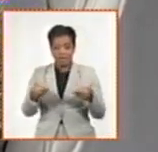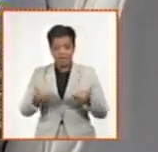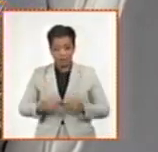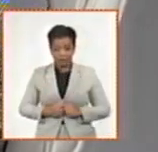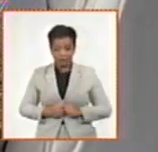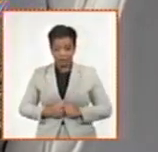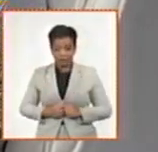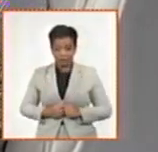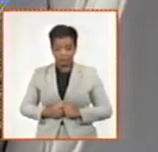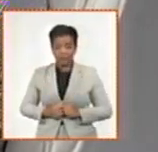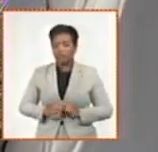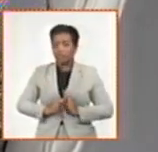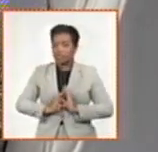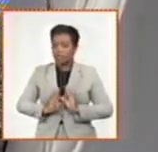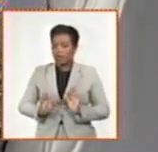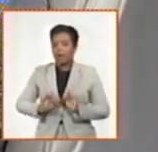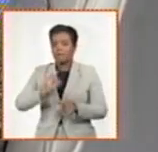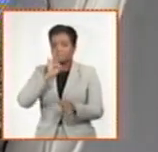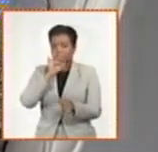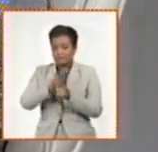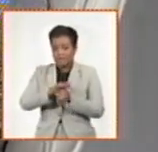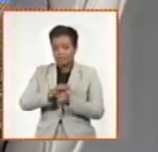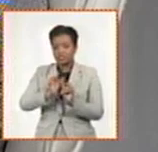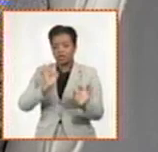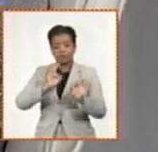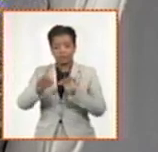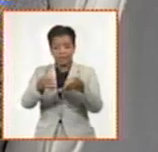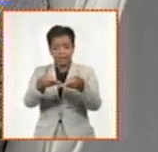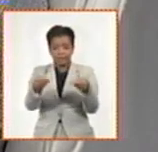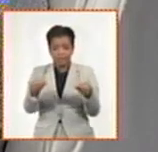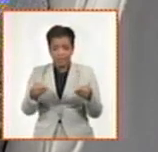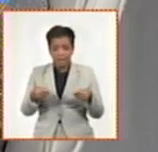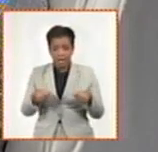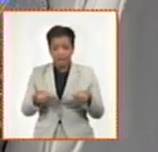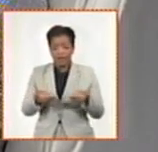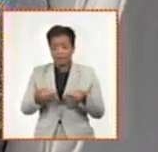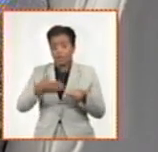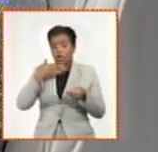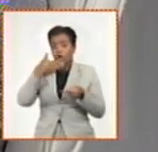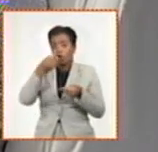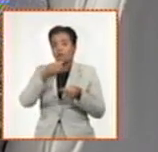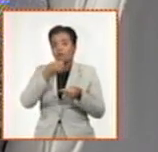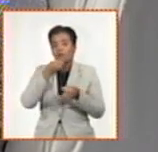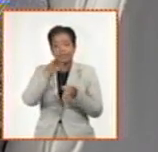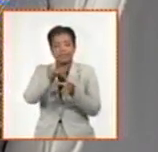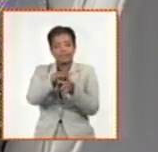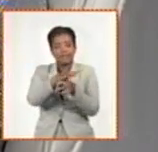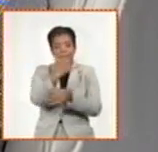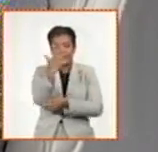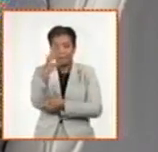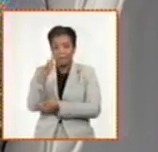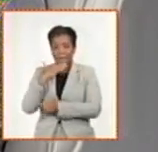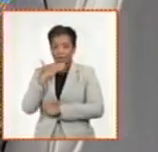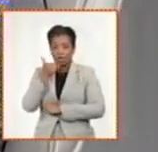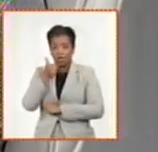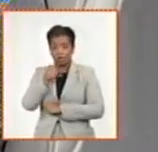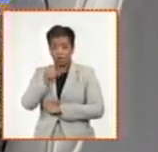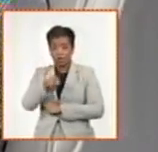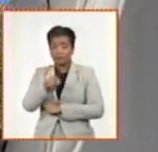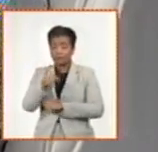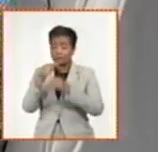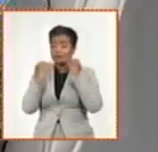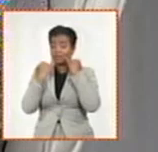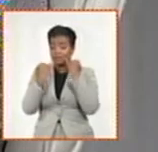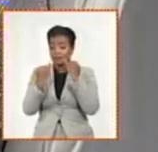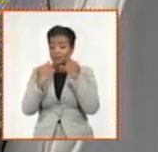incorporando entonces ya la materia orgánica, el compost, aumentamos la capa vegetal del suelo para que los cultivos se desarrollen bien. Es una cosa muy